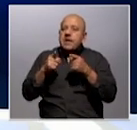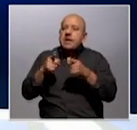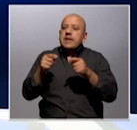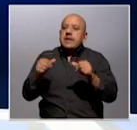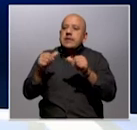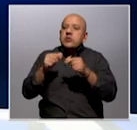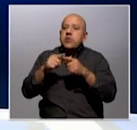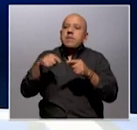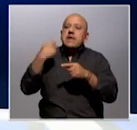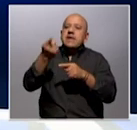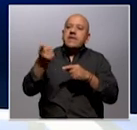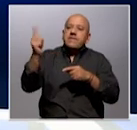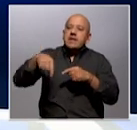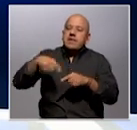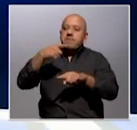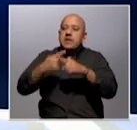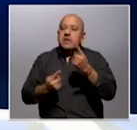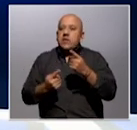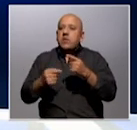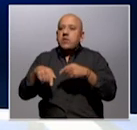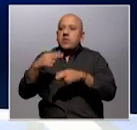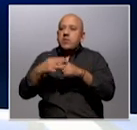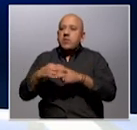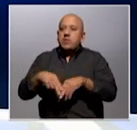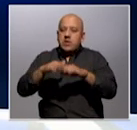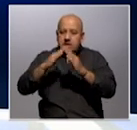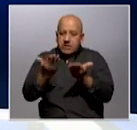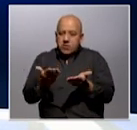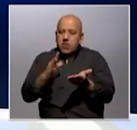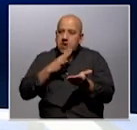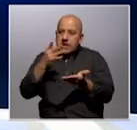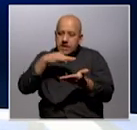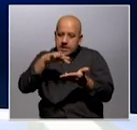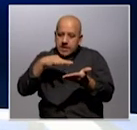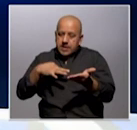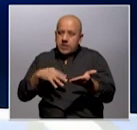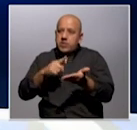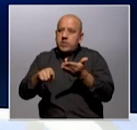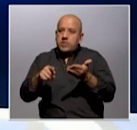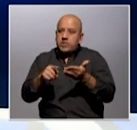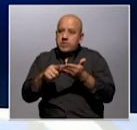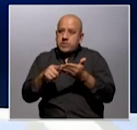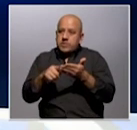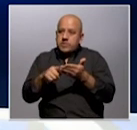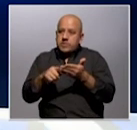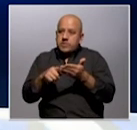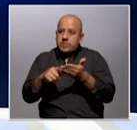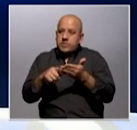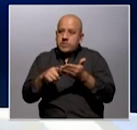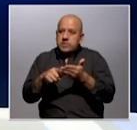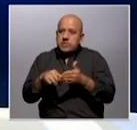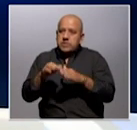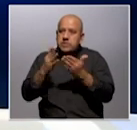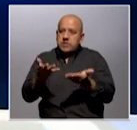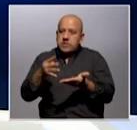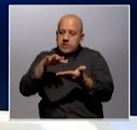libro mañana viene mi tío que es un libro que del que no voy a decir nada porque hay que leerlo abrirlo se lee en una